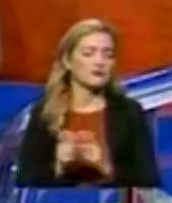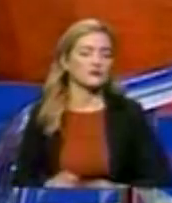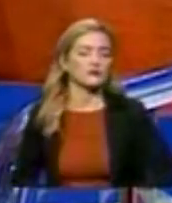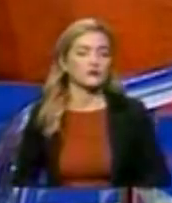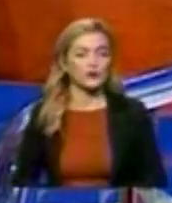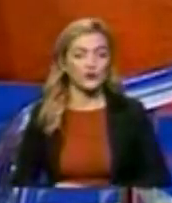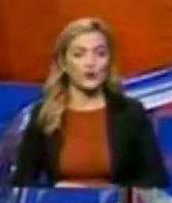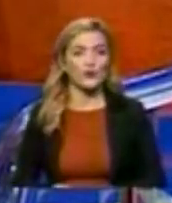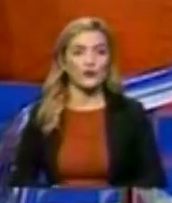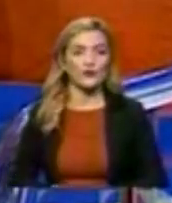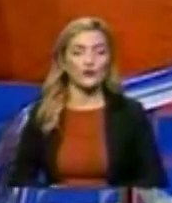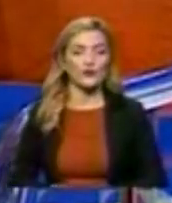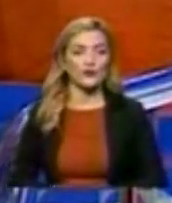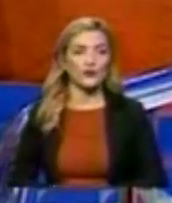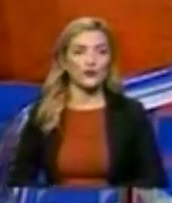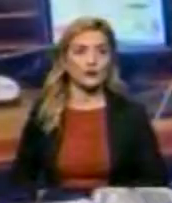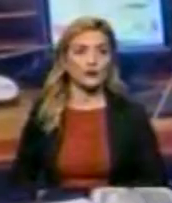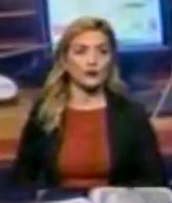ingresos seguros.